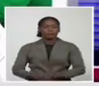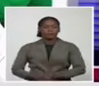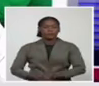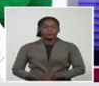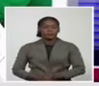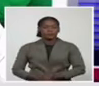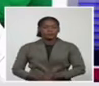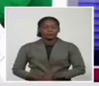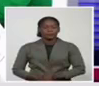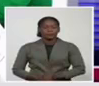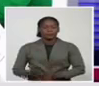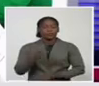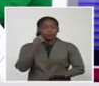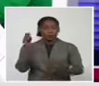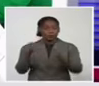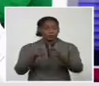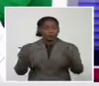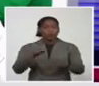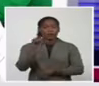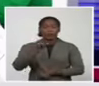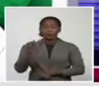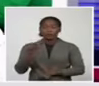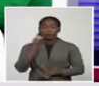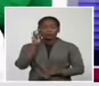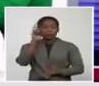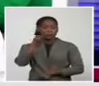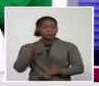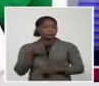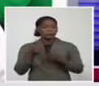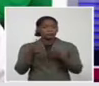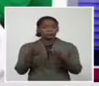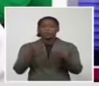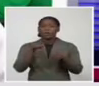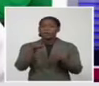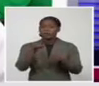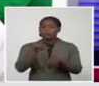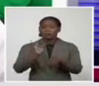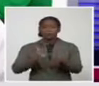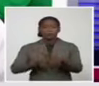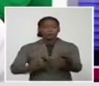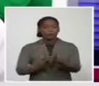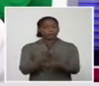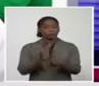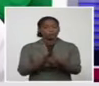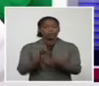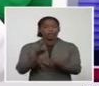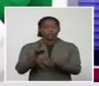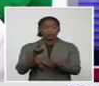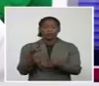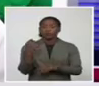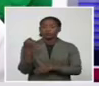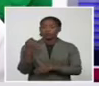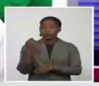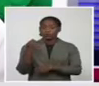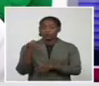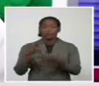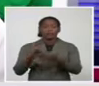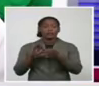asintomáticos. Característica de mucho riesgo en esta enfermedad. Por grupos de